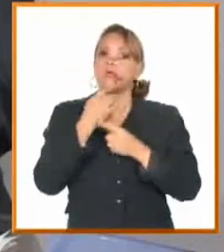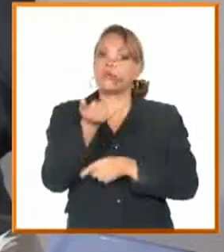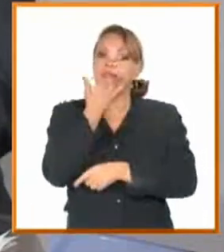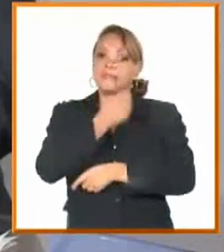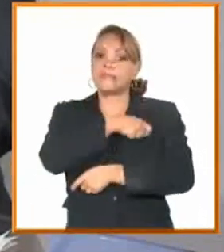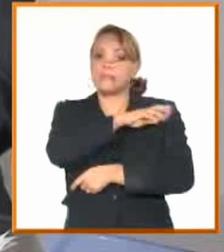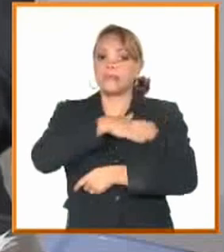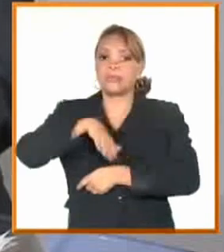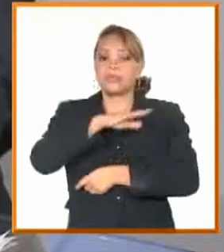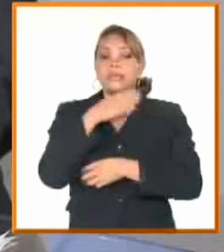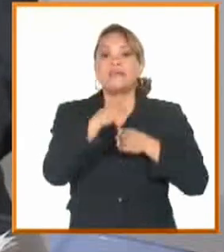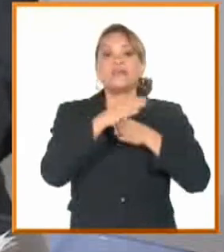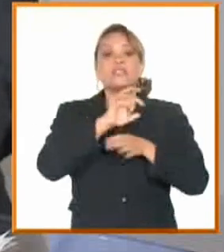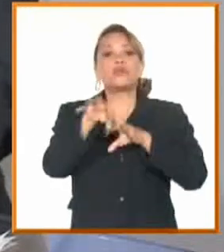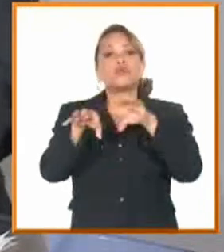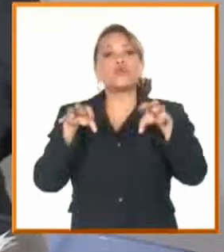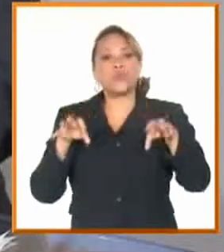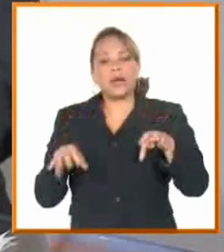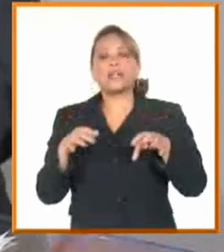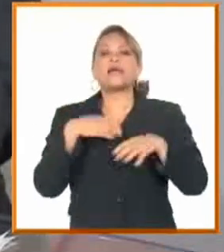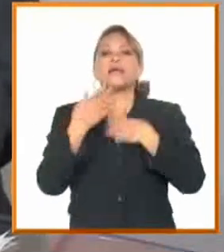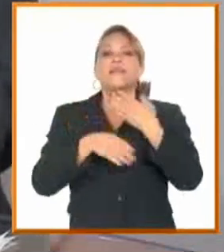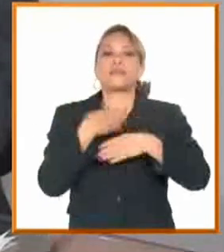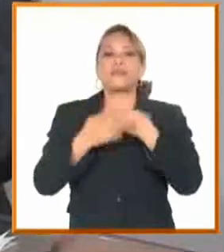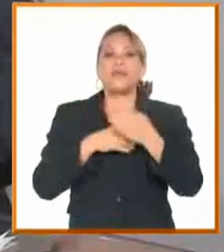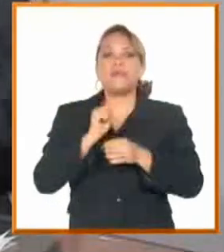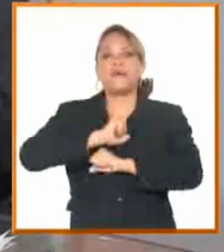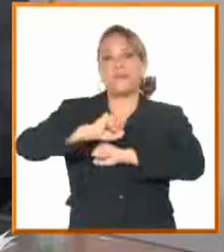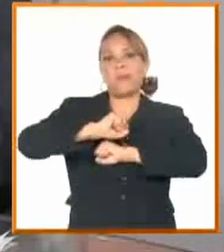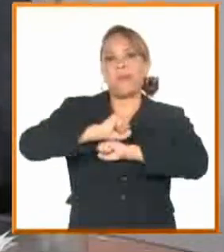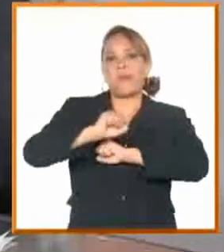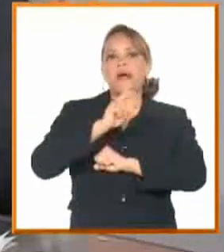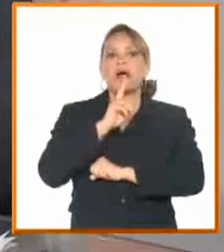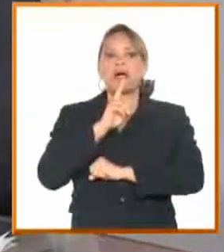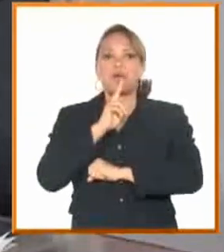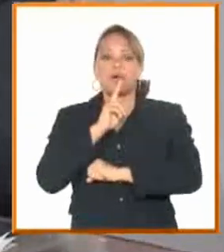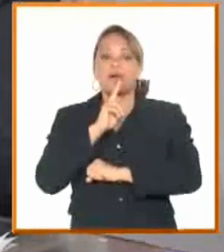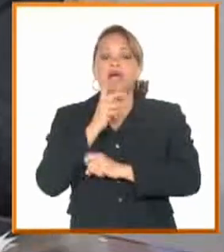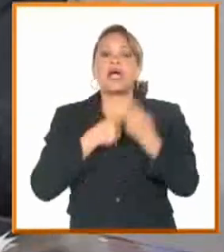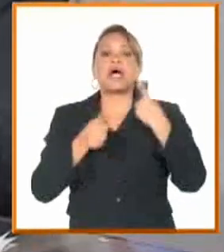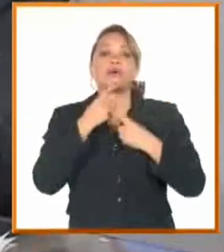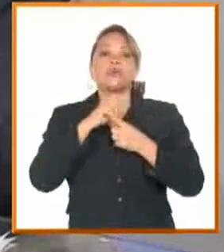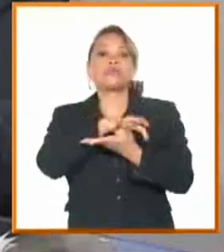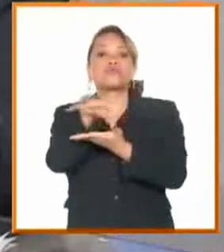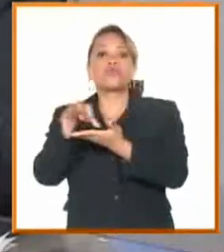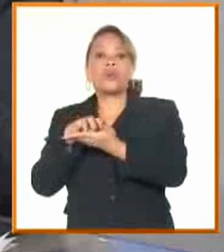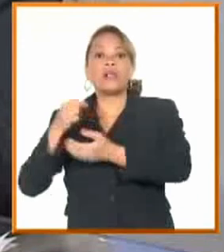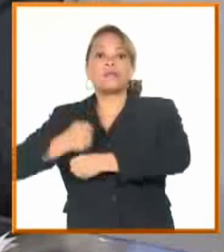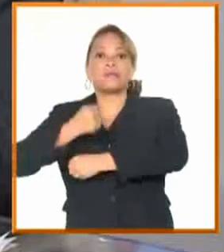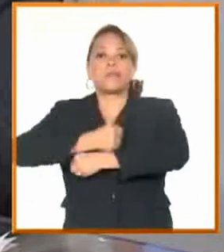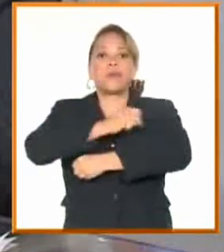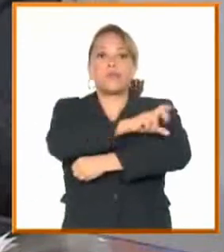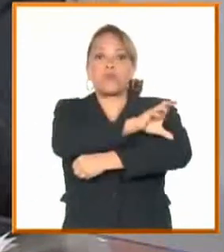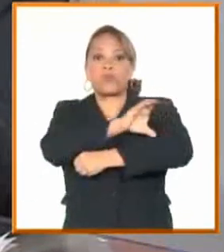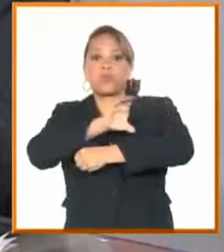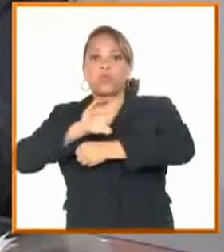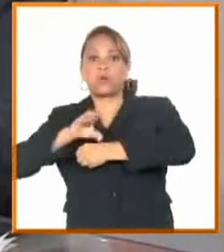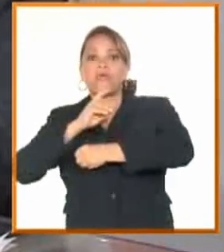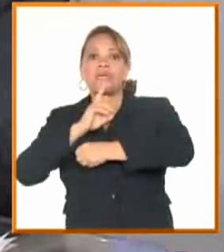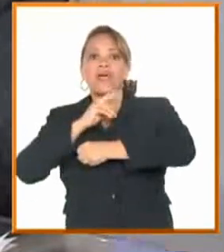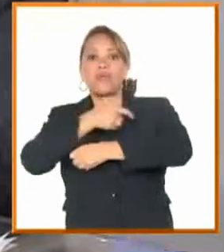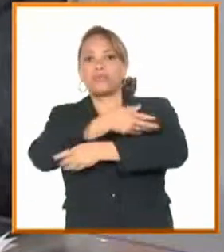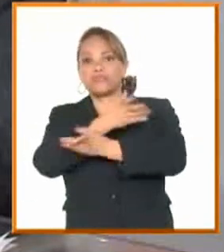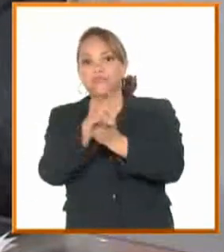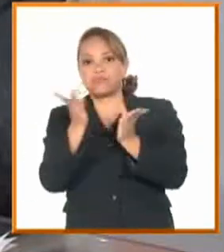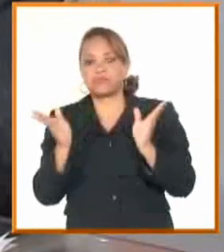lugares tenemos dificultades con los equipos de bombeo y hay mucho traslado de agua en pipa con alto consumo de combustible. Entonces,